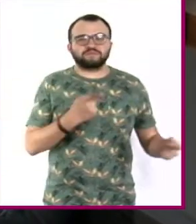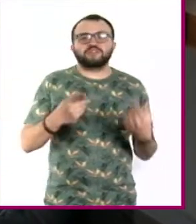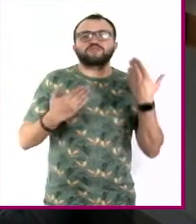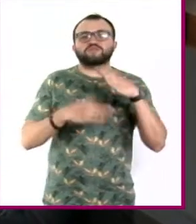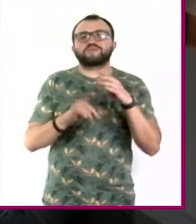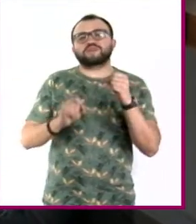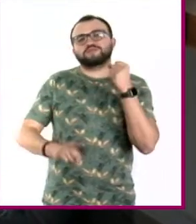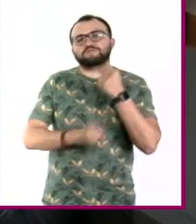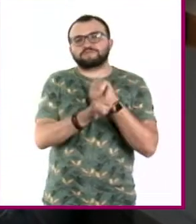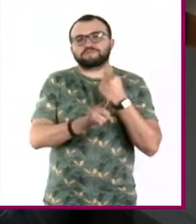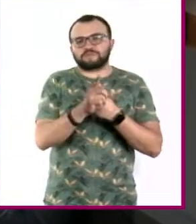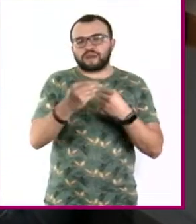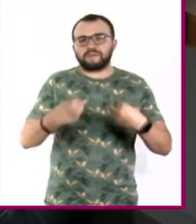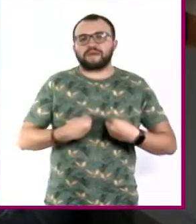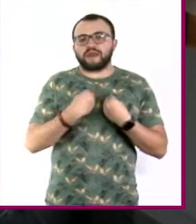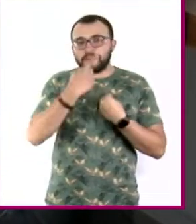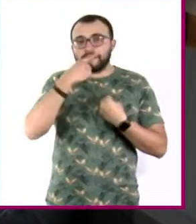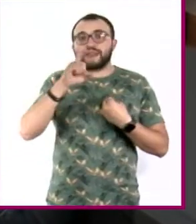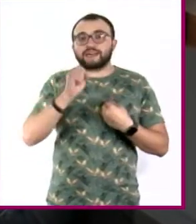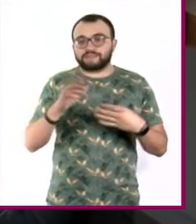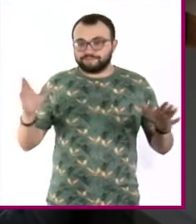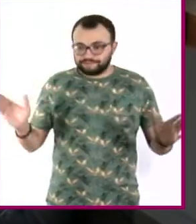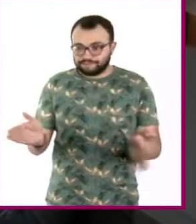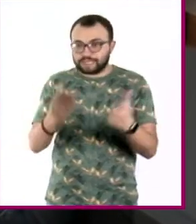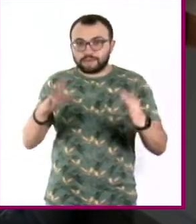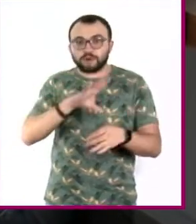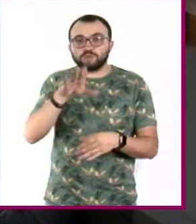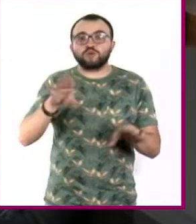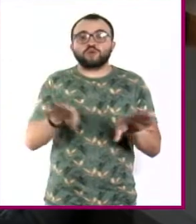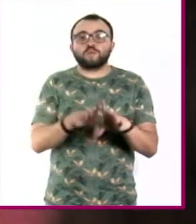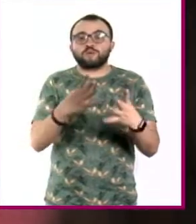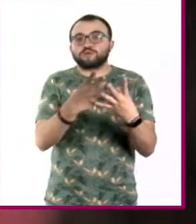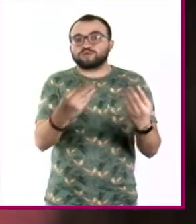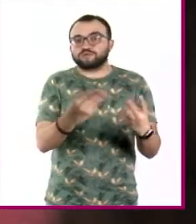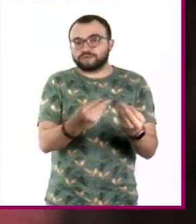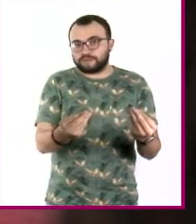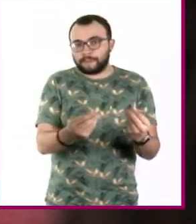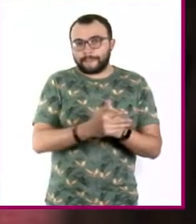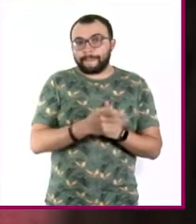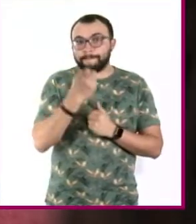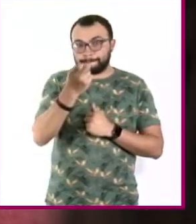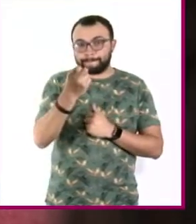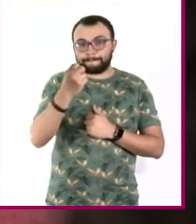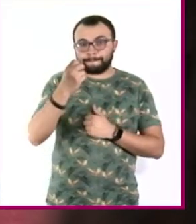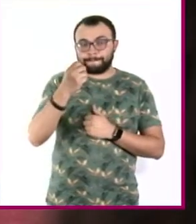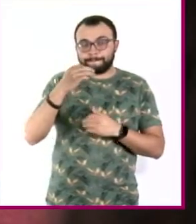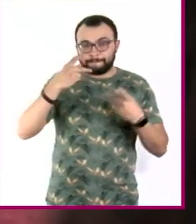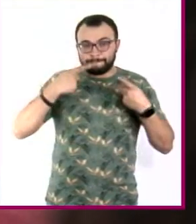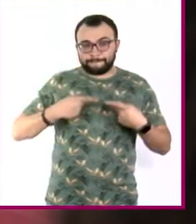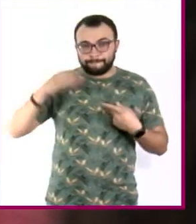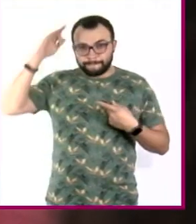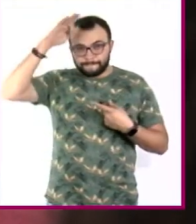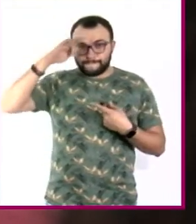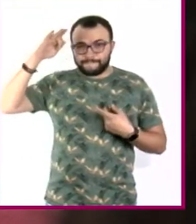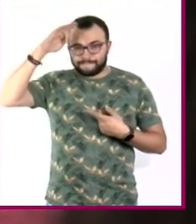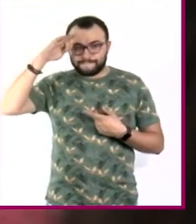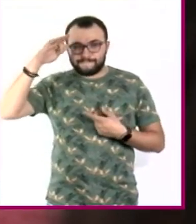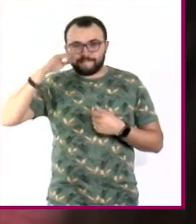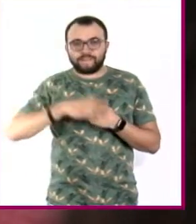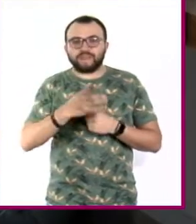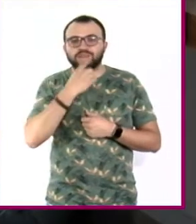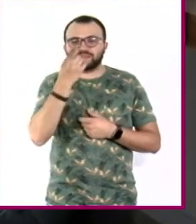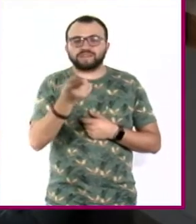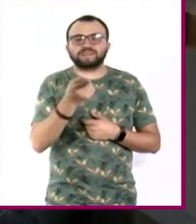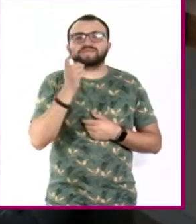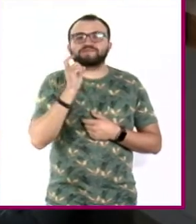la vida para estimularlos a que buscaran la manera de resolverlos. El filósofo aseguraba que el conocimiento le daba libertad